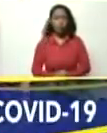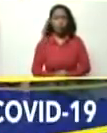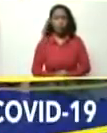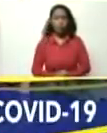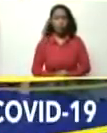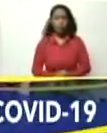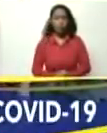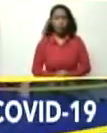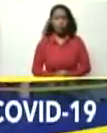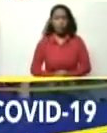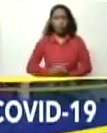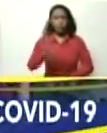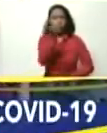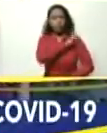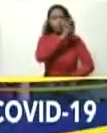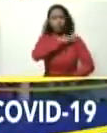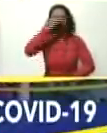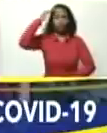y generala